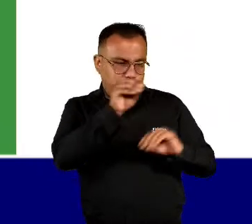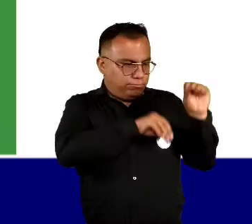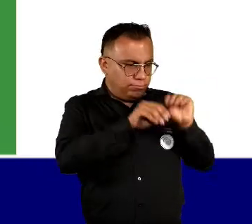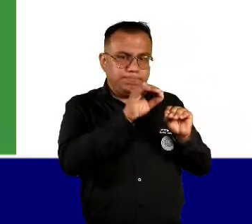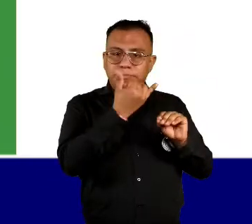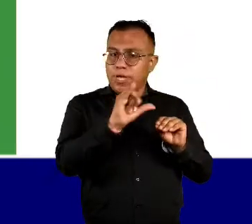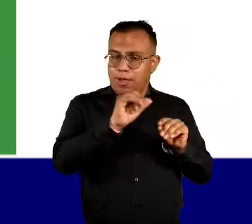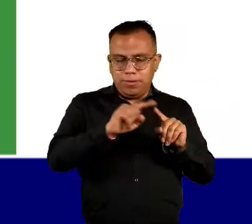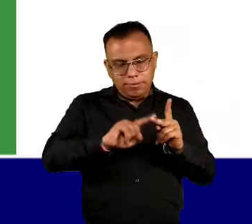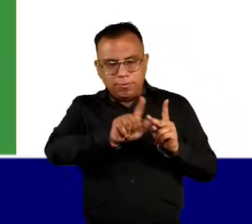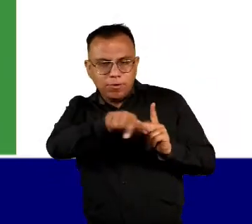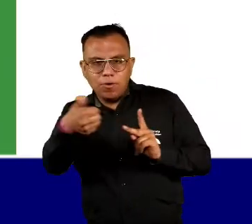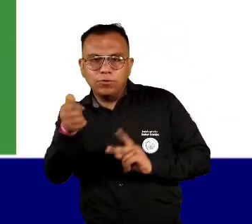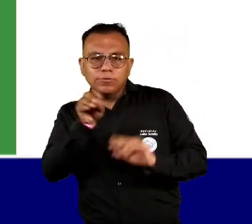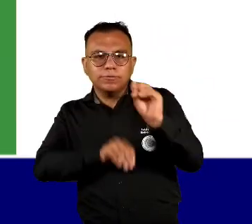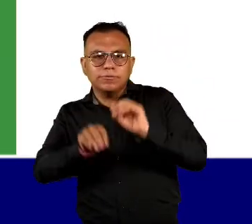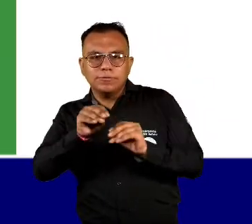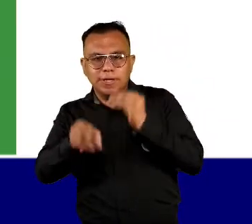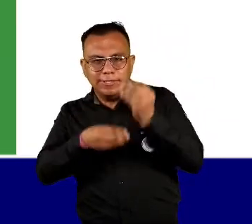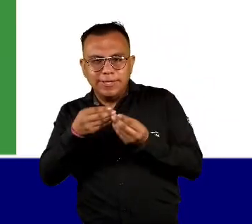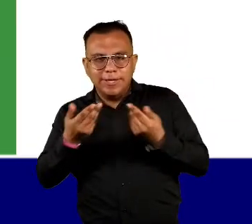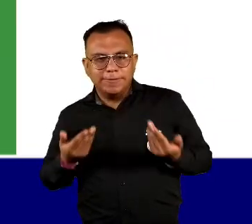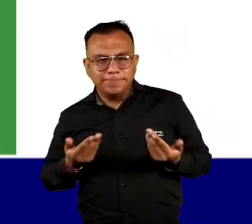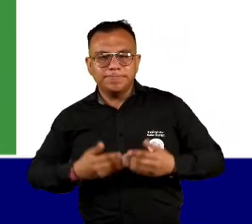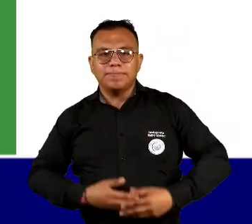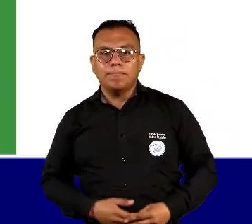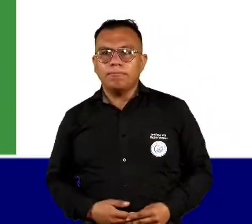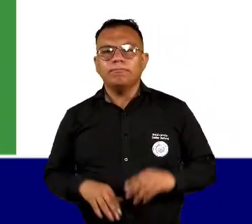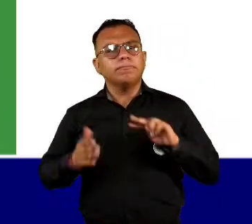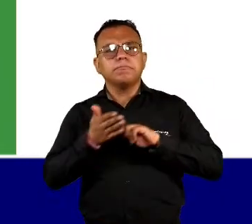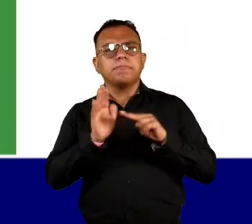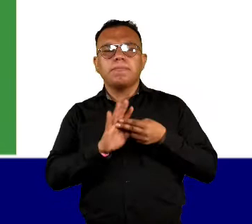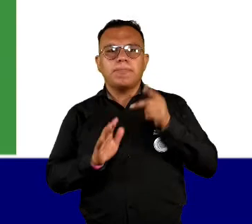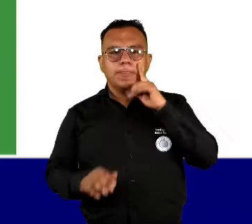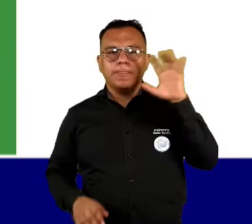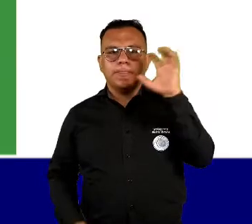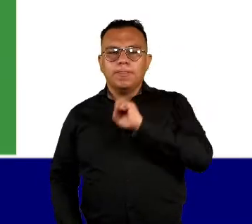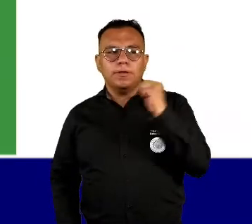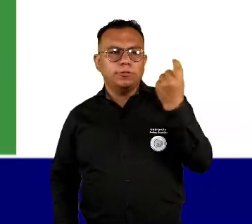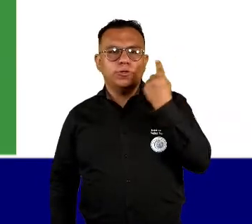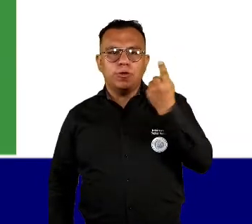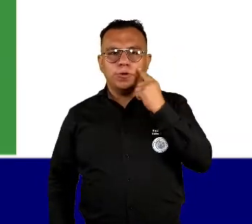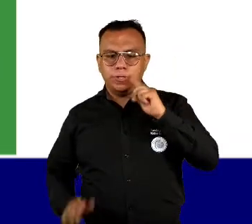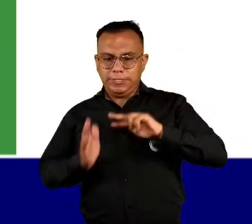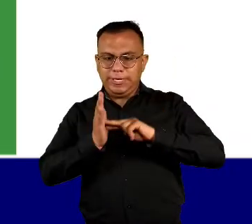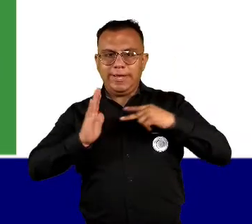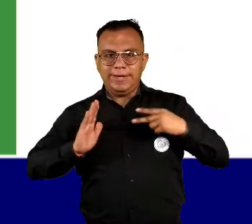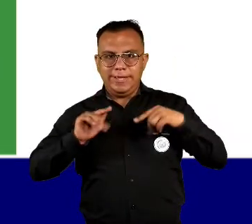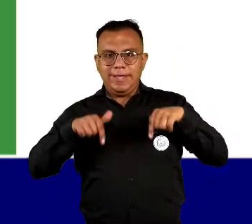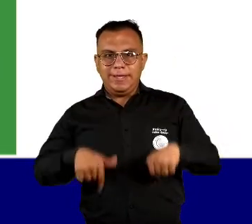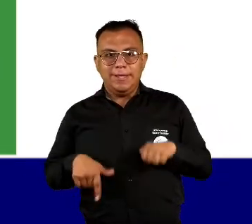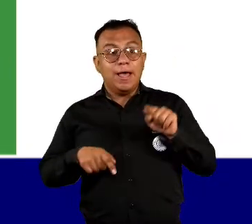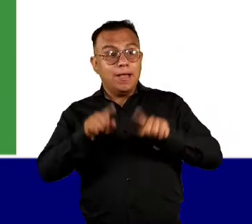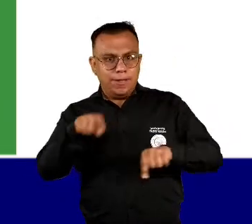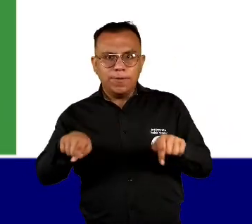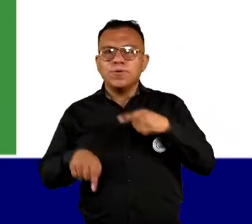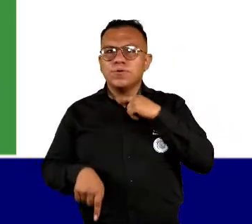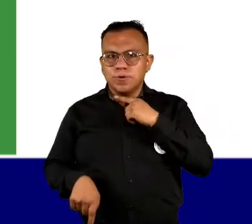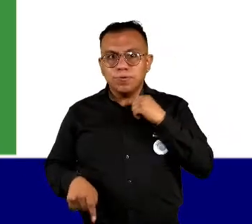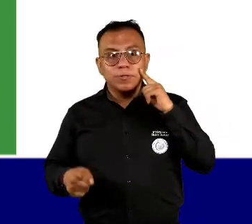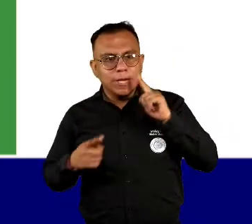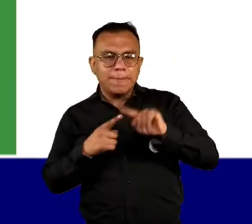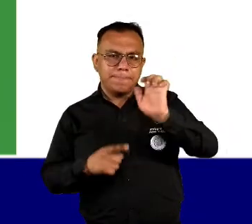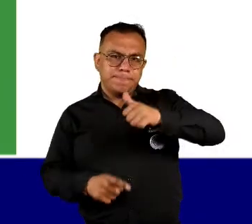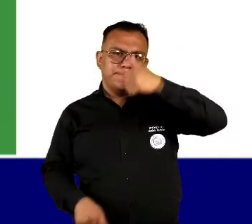está entonces solamente vemos la parte técnica vemos lo que le gusta el mercado